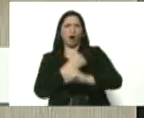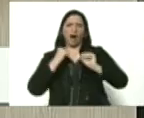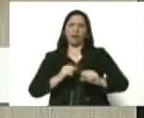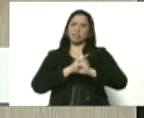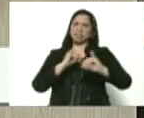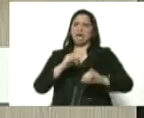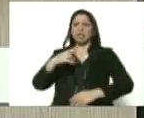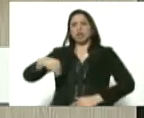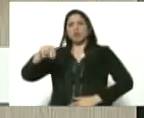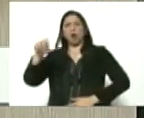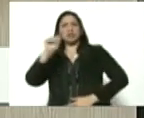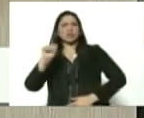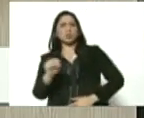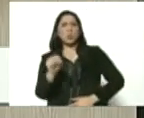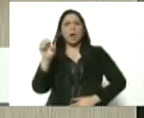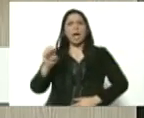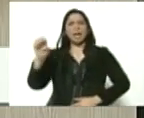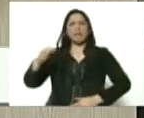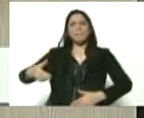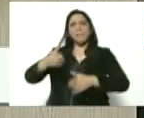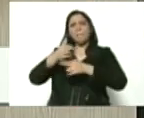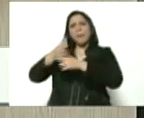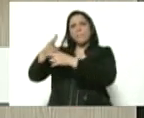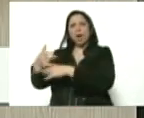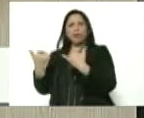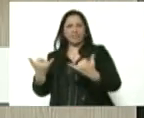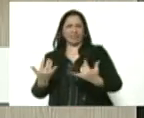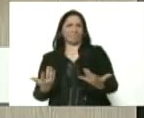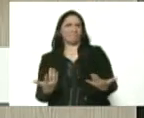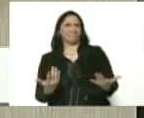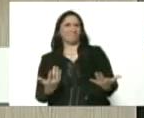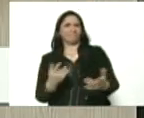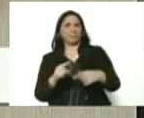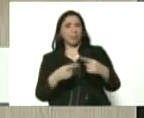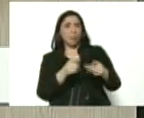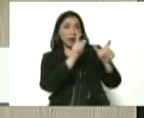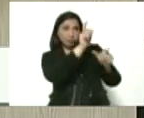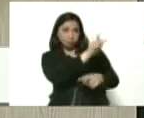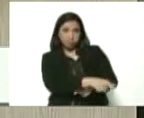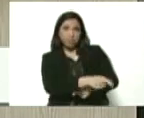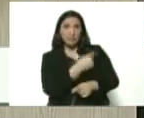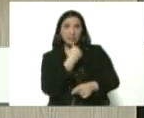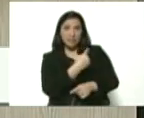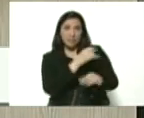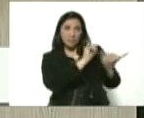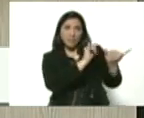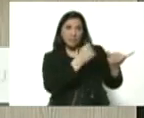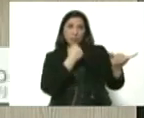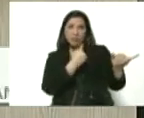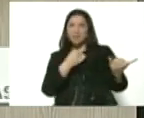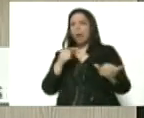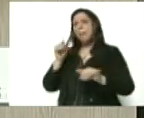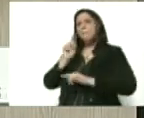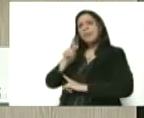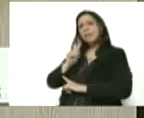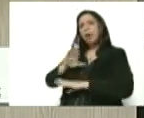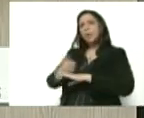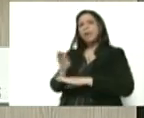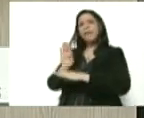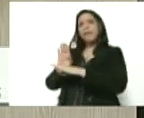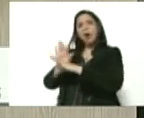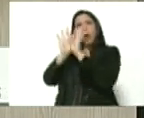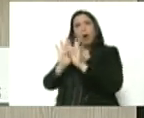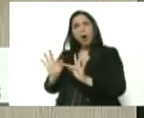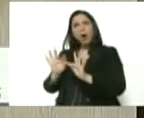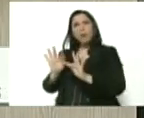en el norte, en el sur y en el oeste combatiendo los actuales momentos. Luego él dice que él mintió porque era una manera de proteger a sus hombres que estaban